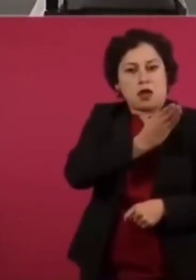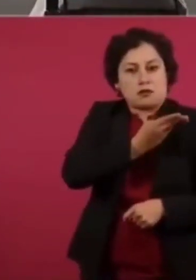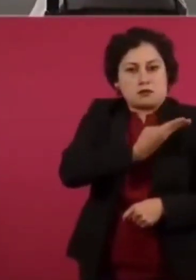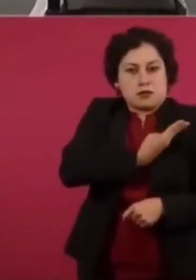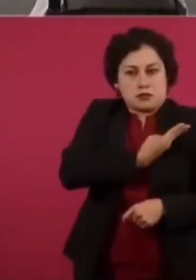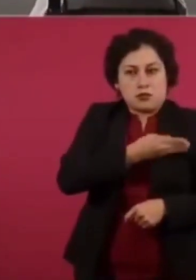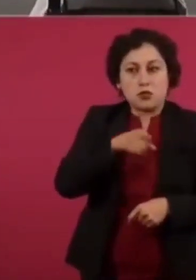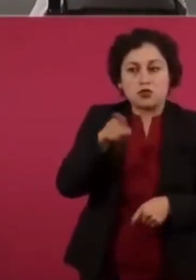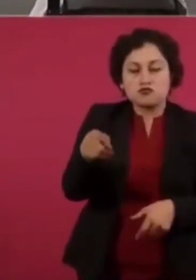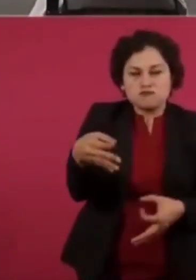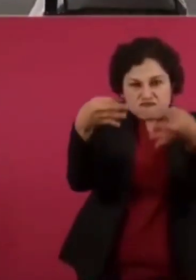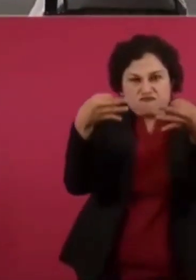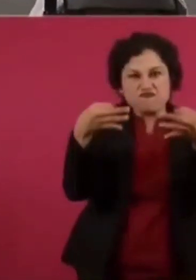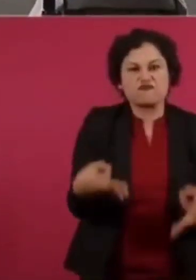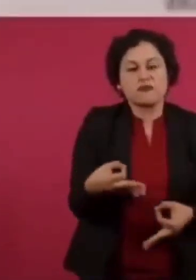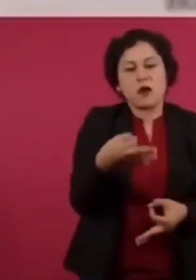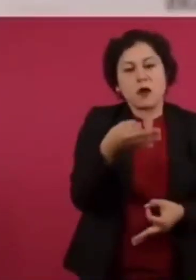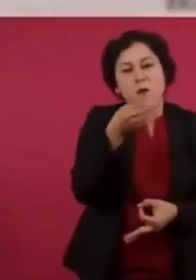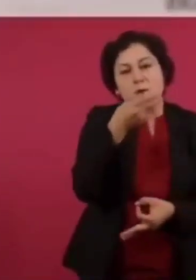No te comas las heces.